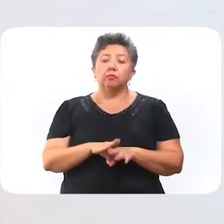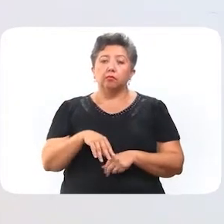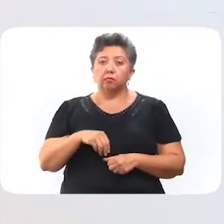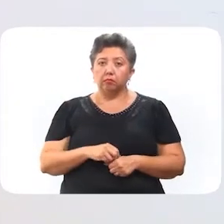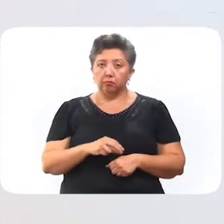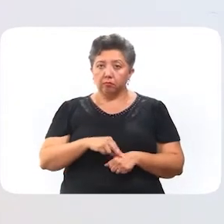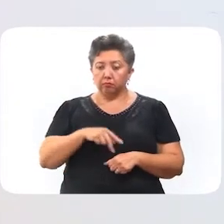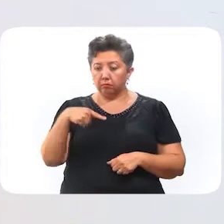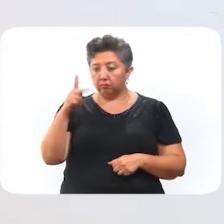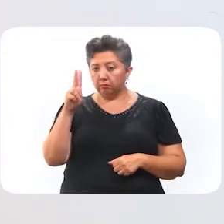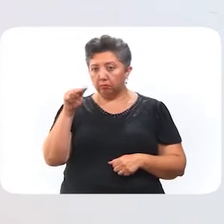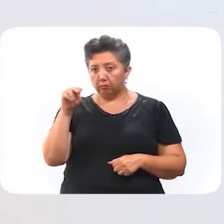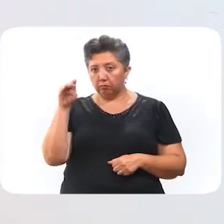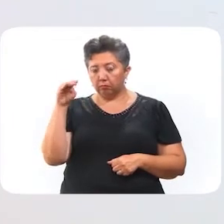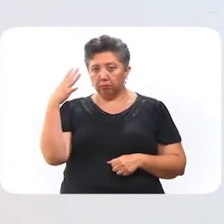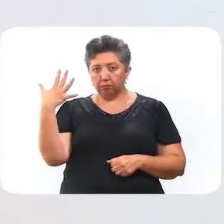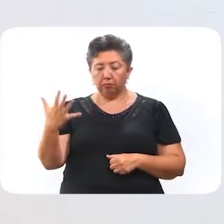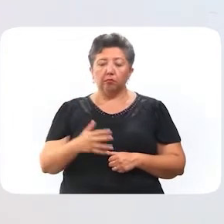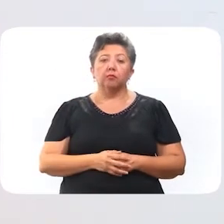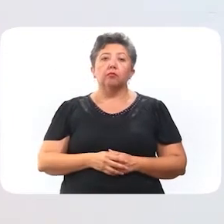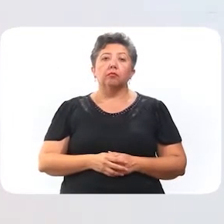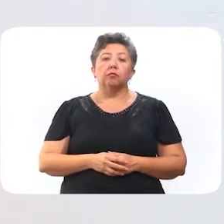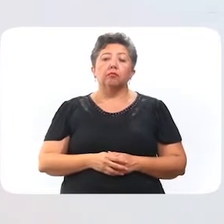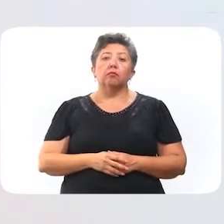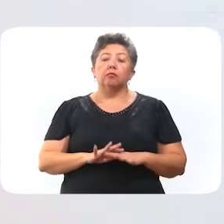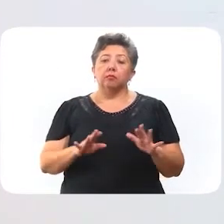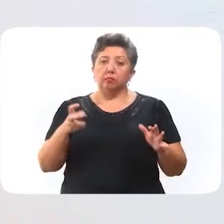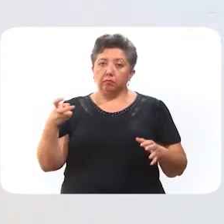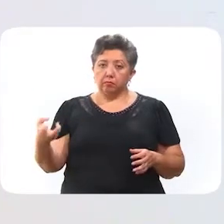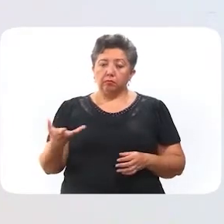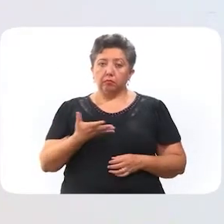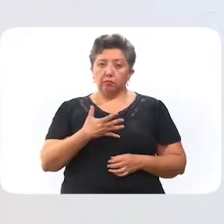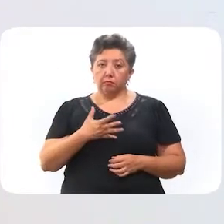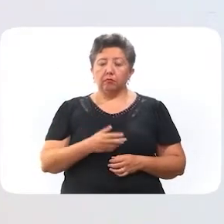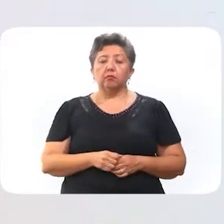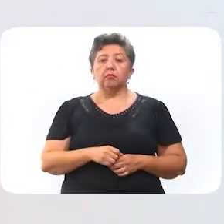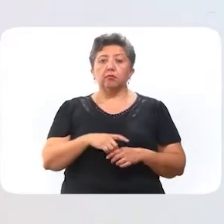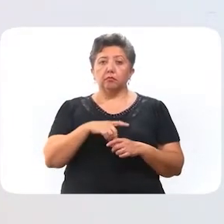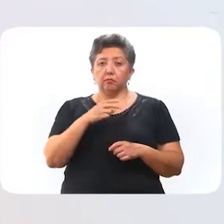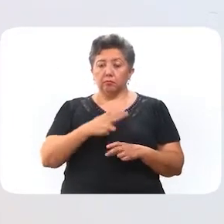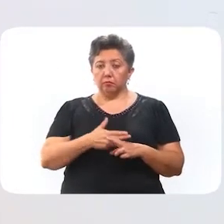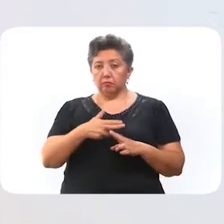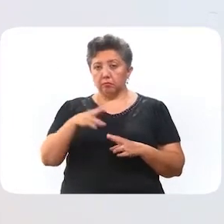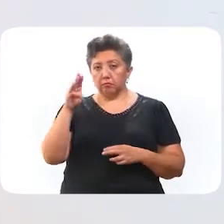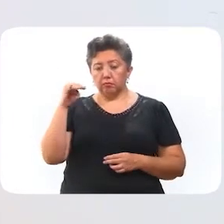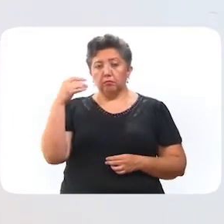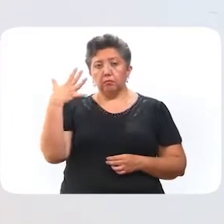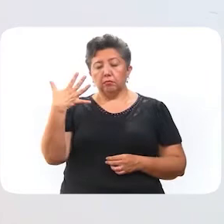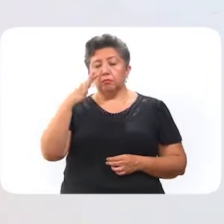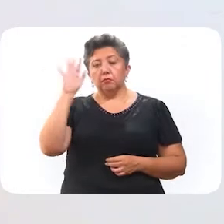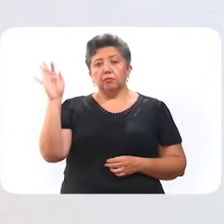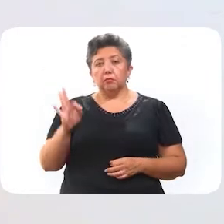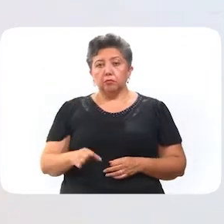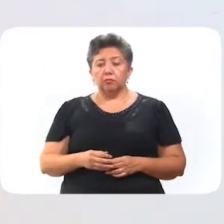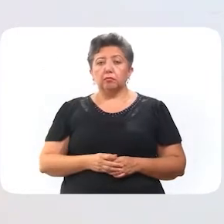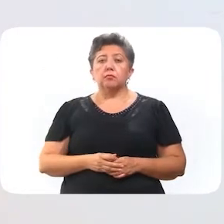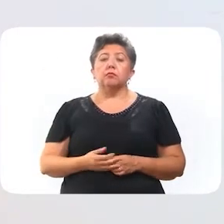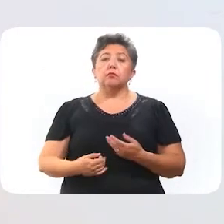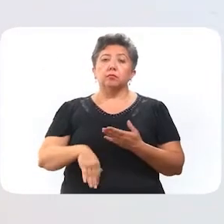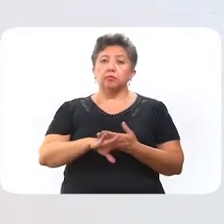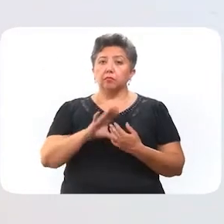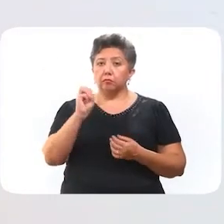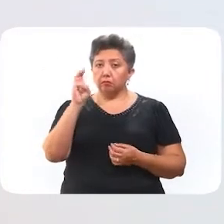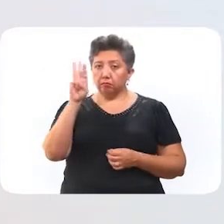grado médico como es el KN95, ya que estos tienen una cobertura hasta del 95%